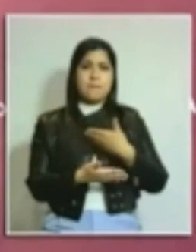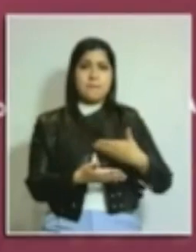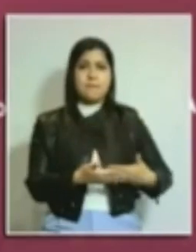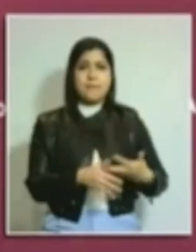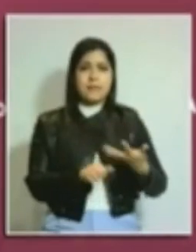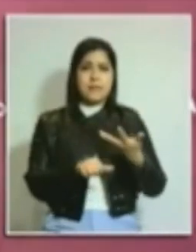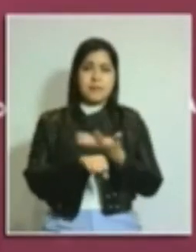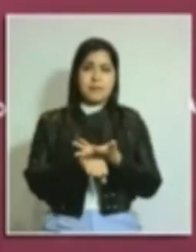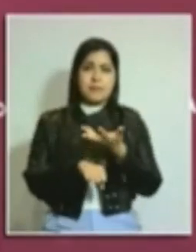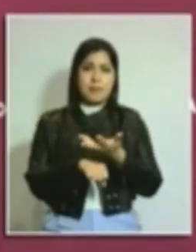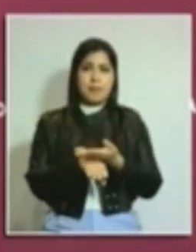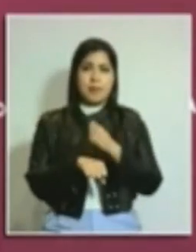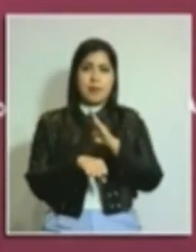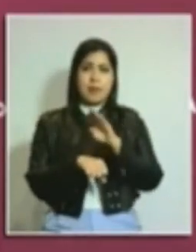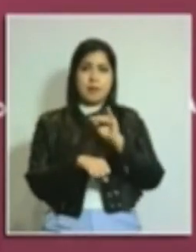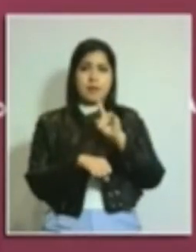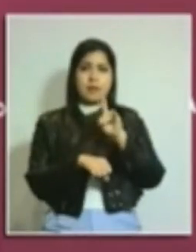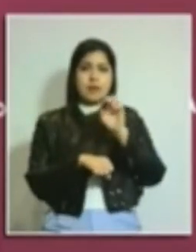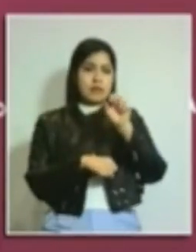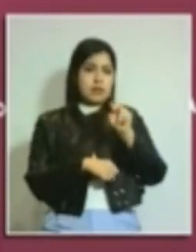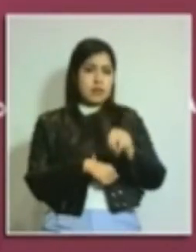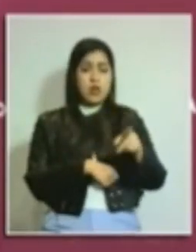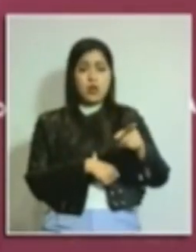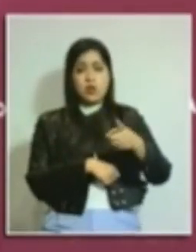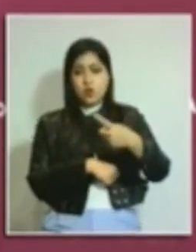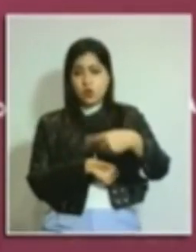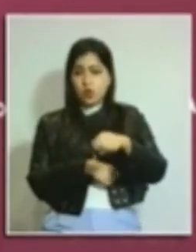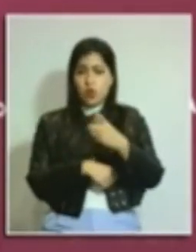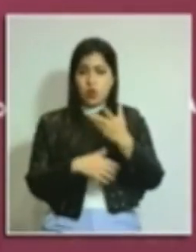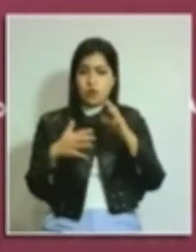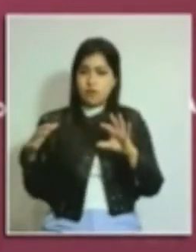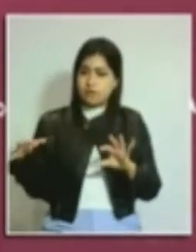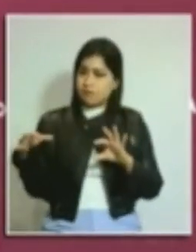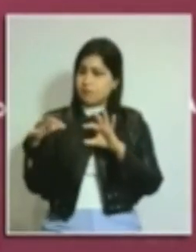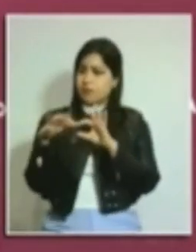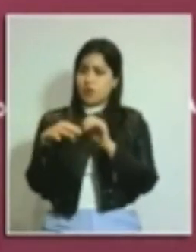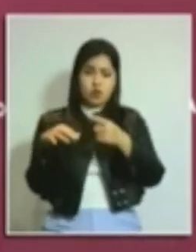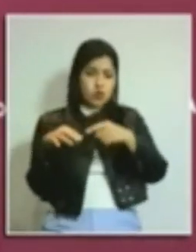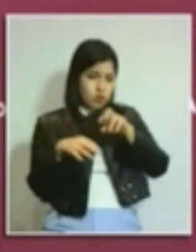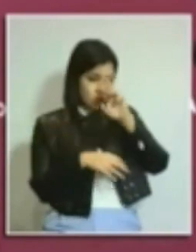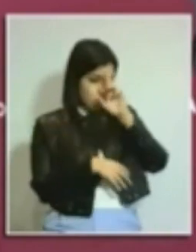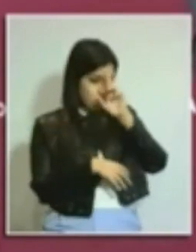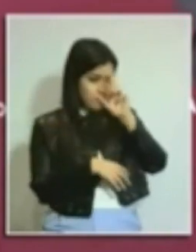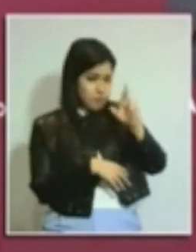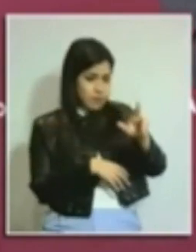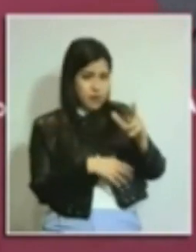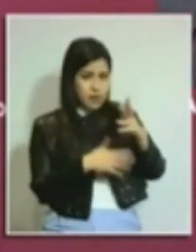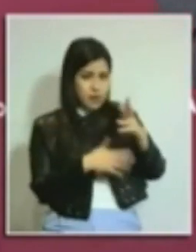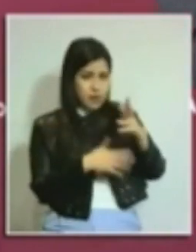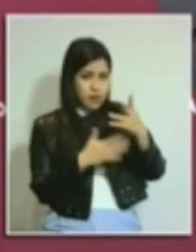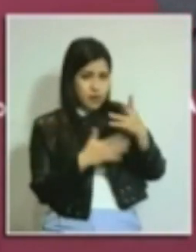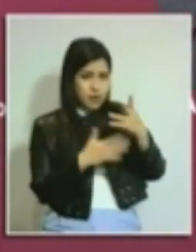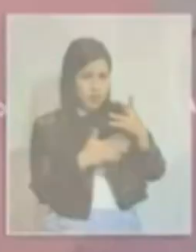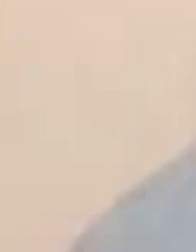socios. Lo estamos haciendo a la mano, con el respeto a la soberanía de México. Muchas gracias.